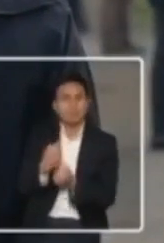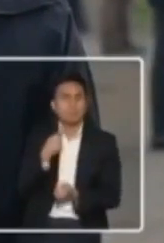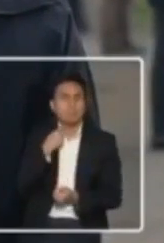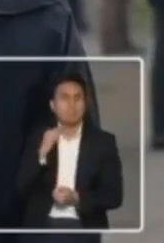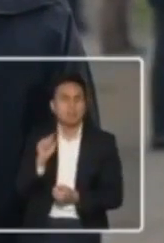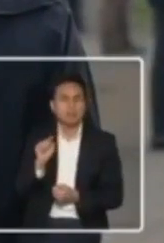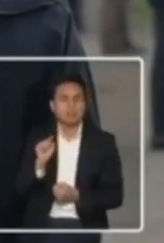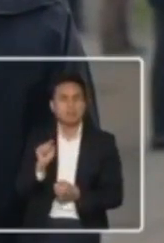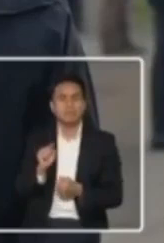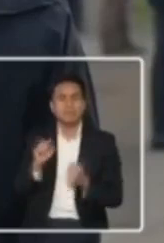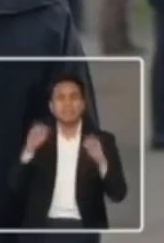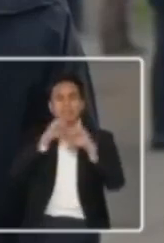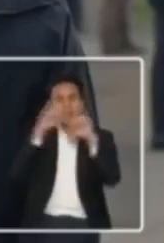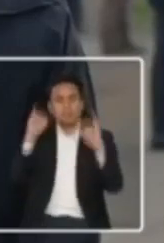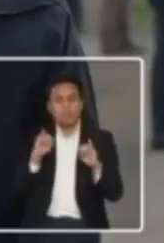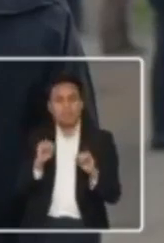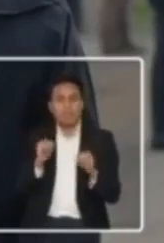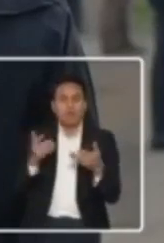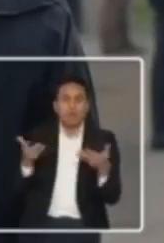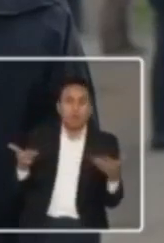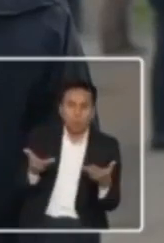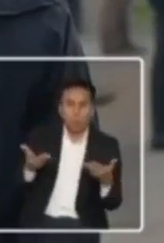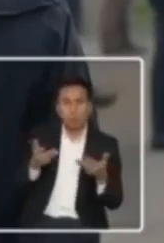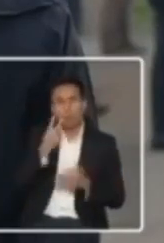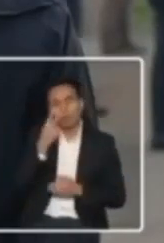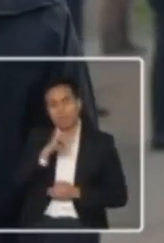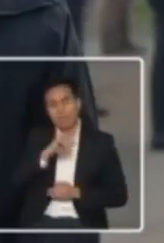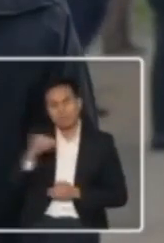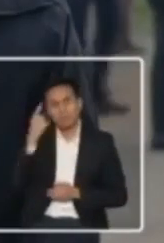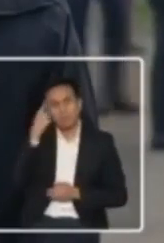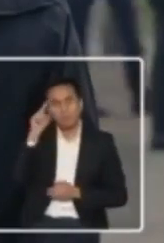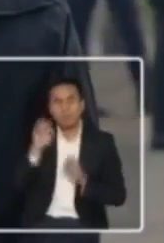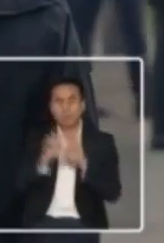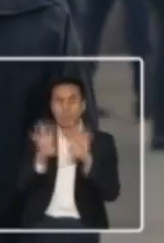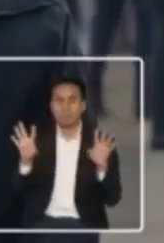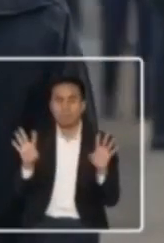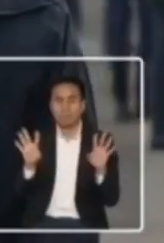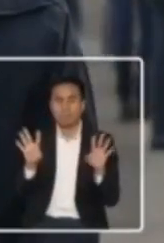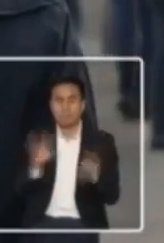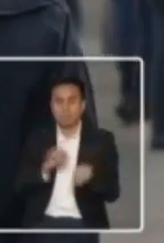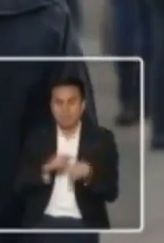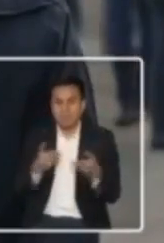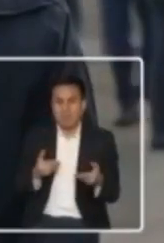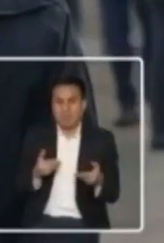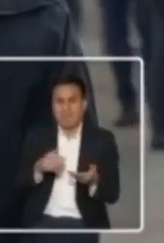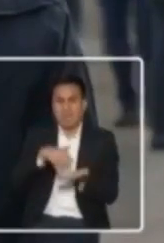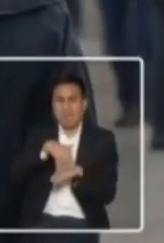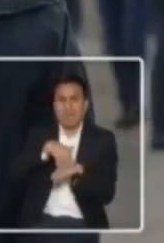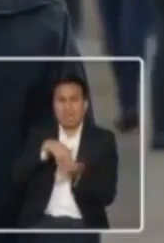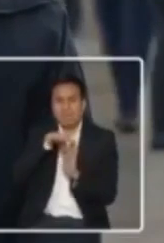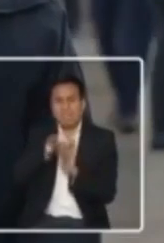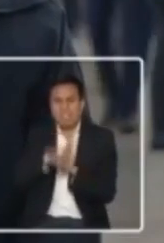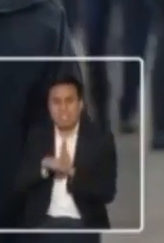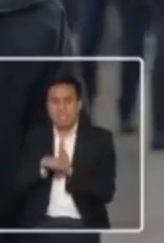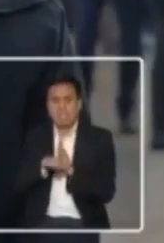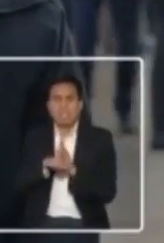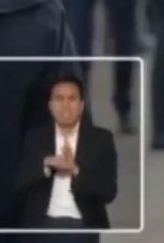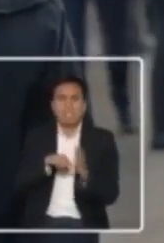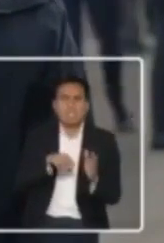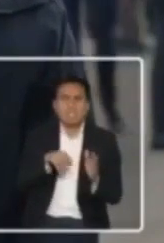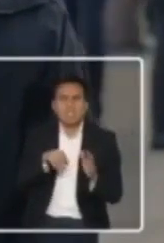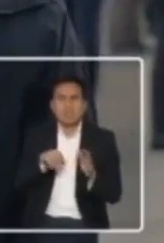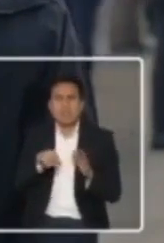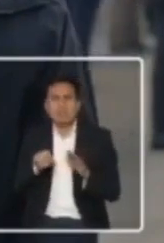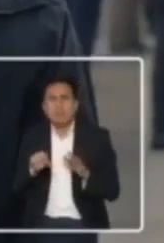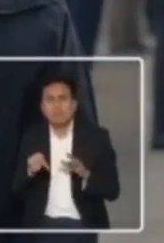acá. La manera, el modo, lo veremos. Pero claramente este no es un momento de debilitar y de mover a